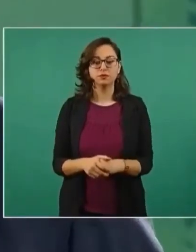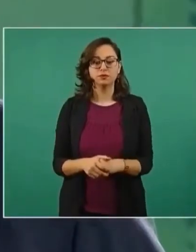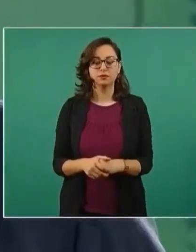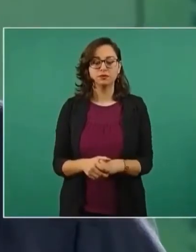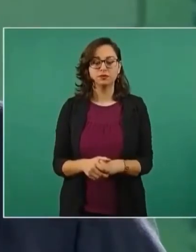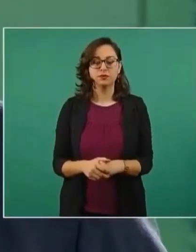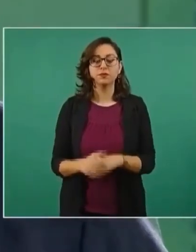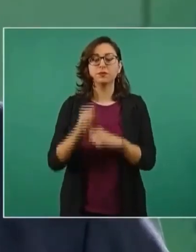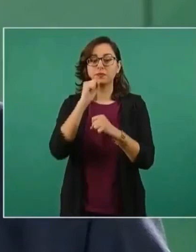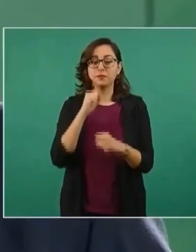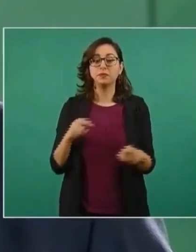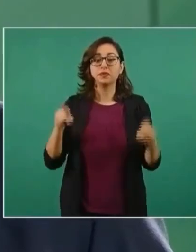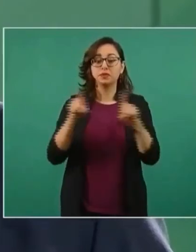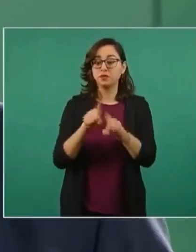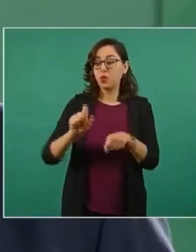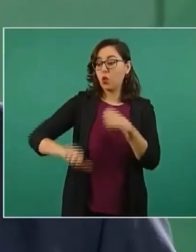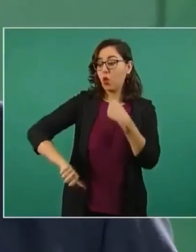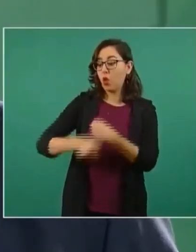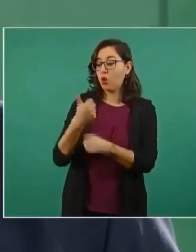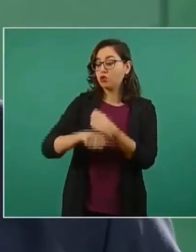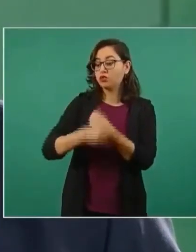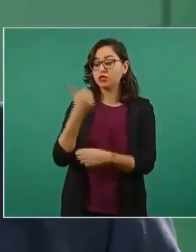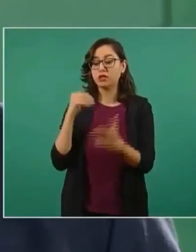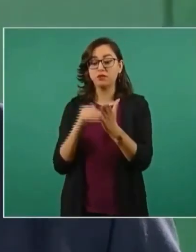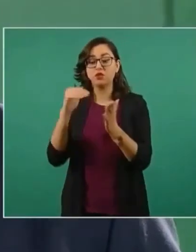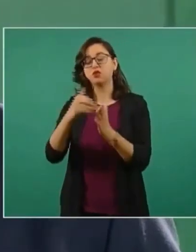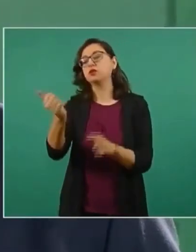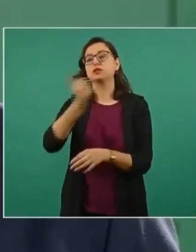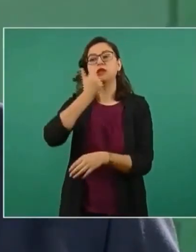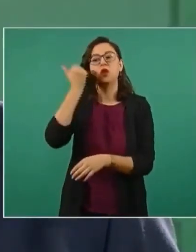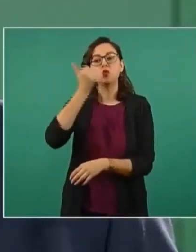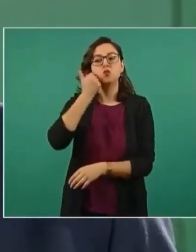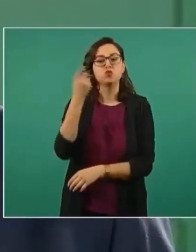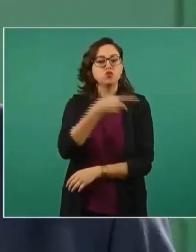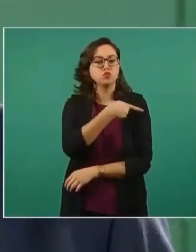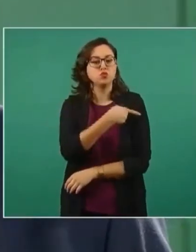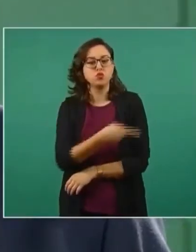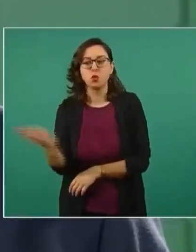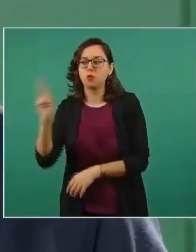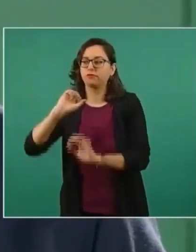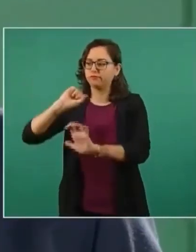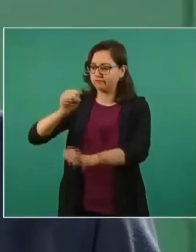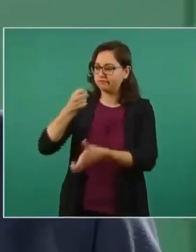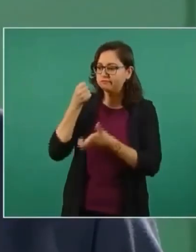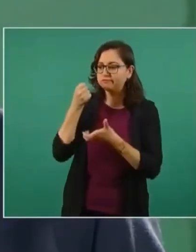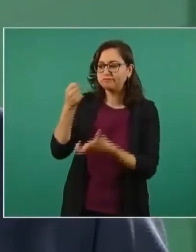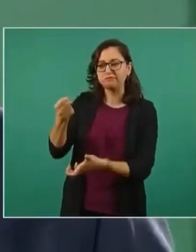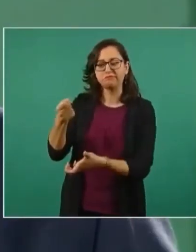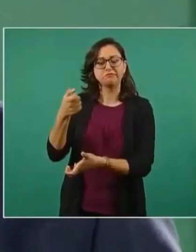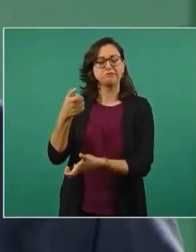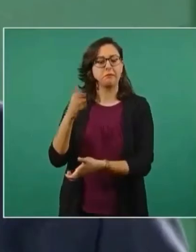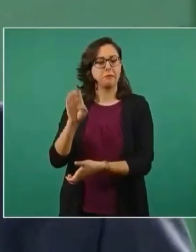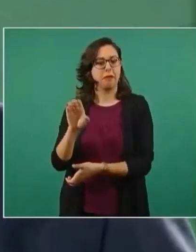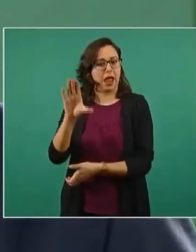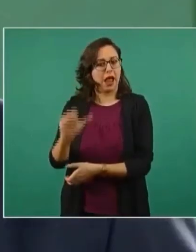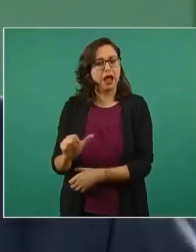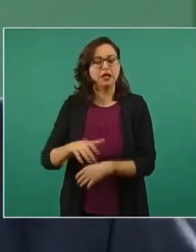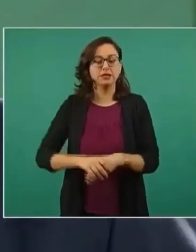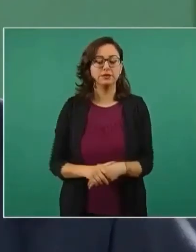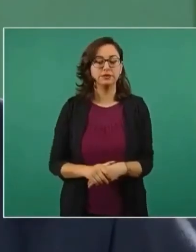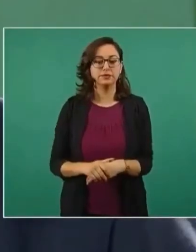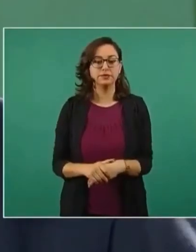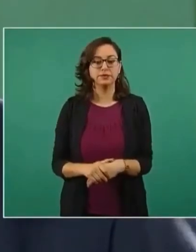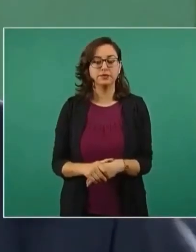para 11 millones de estudiantes de familias pobres, garantizar el presupuesto para que la atención médica